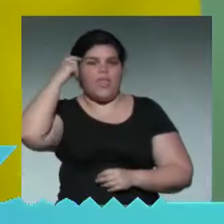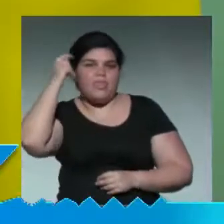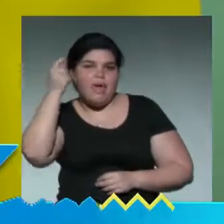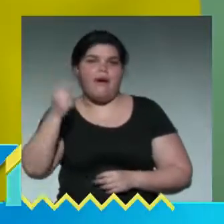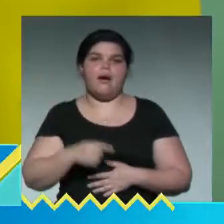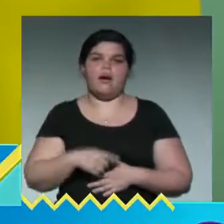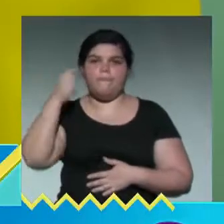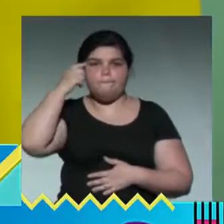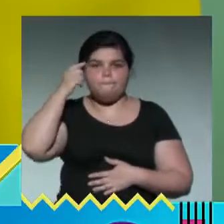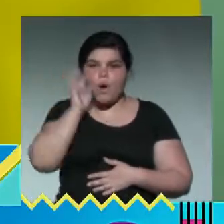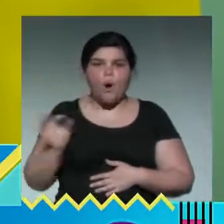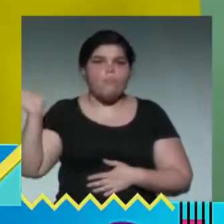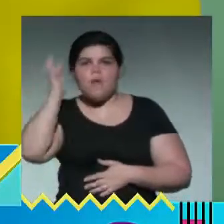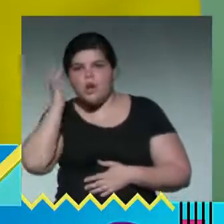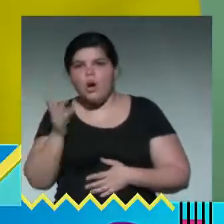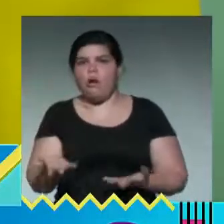sus